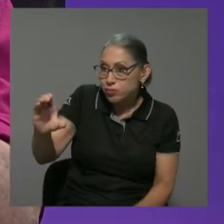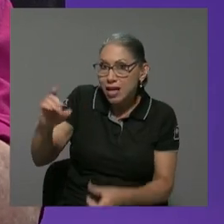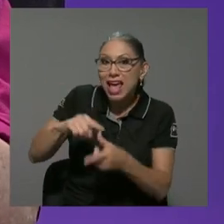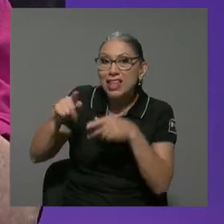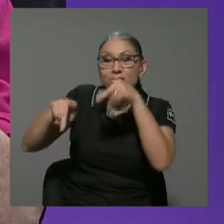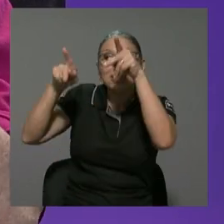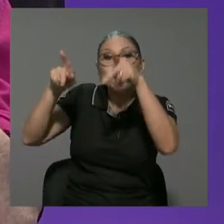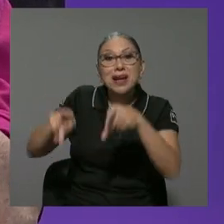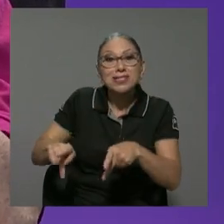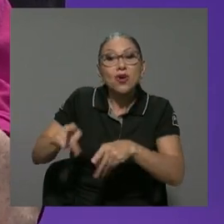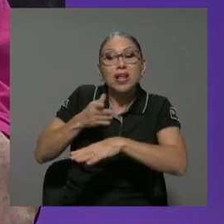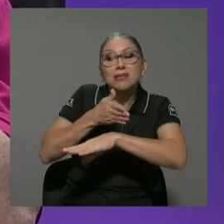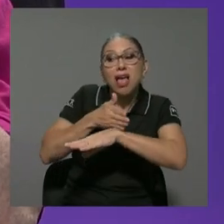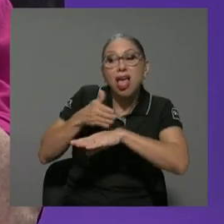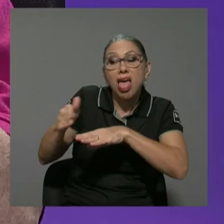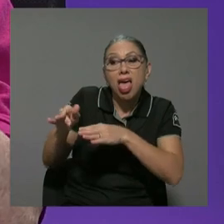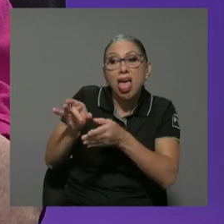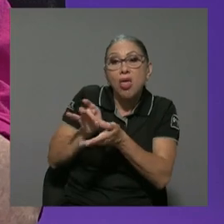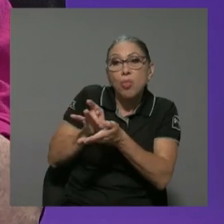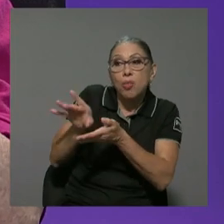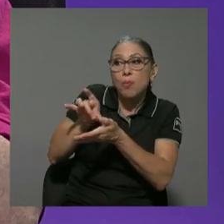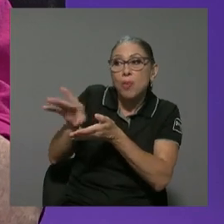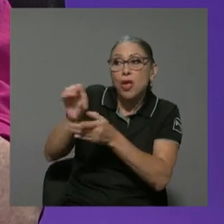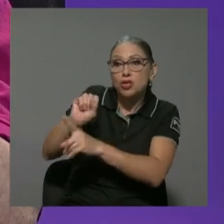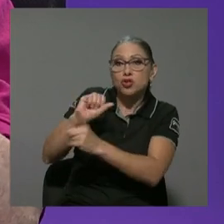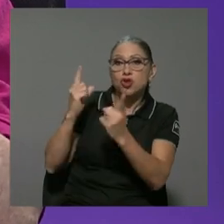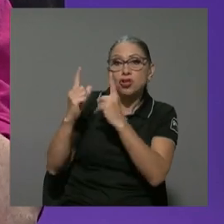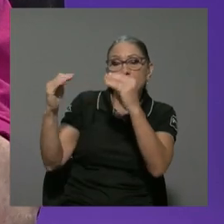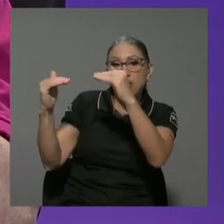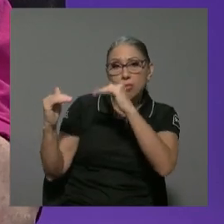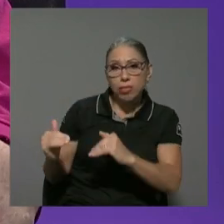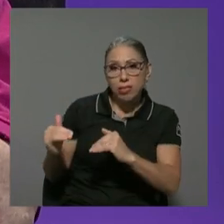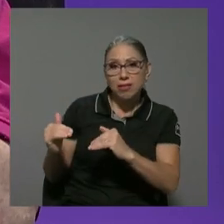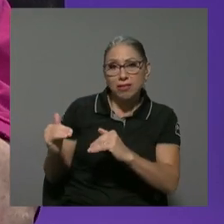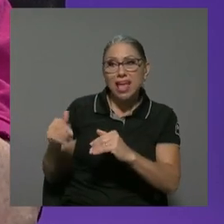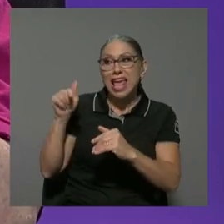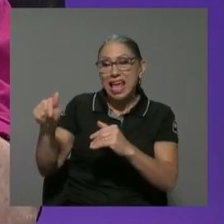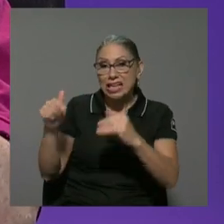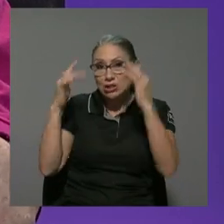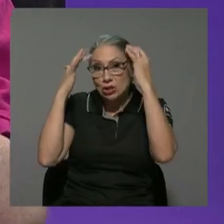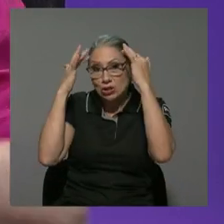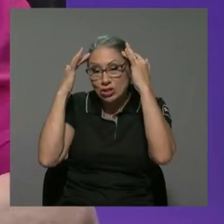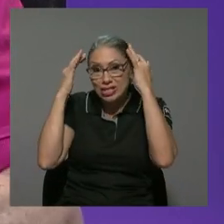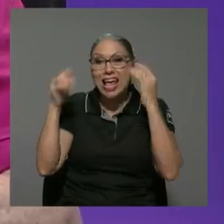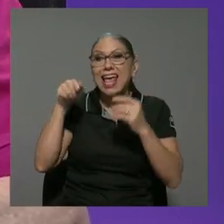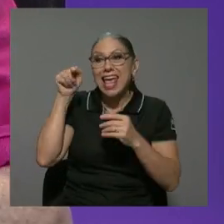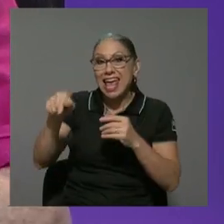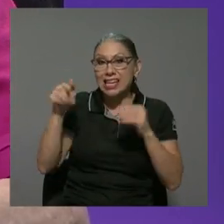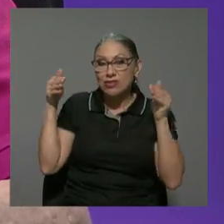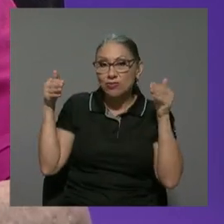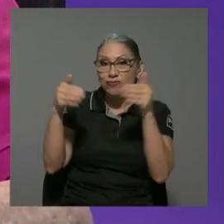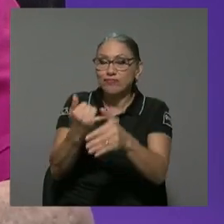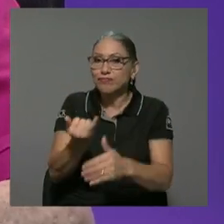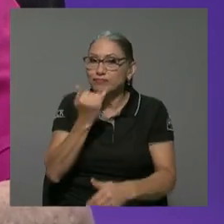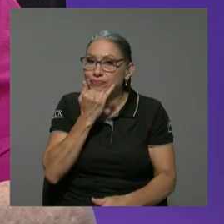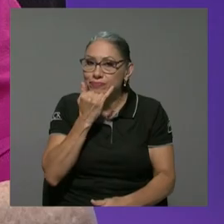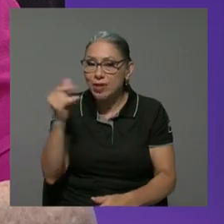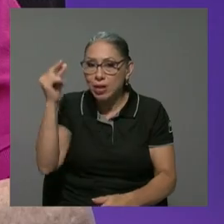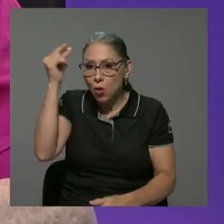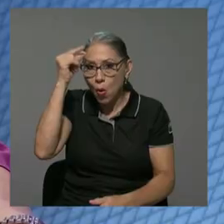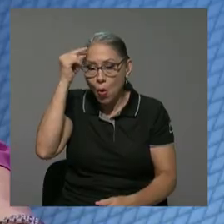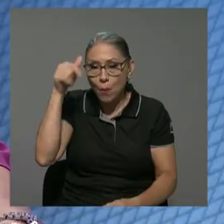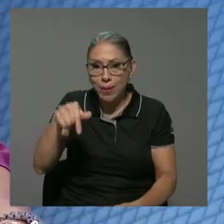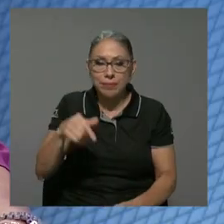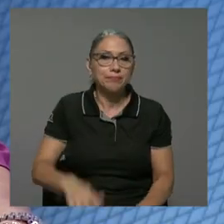empobrecer el país. Si la preocupación que tiene este gobierno es económica, está por el camino incorrecto. Totalmente. Doña Yamile. Sí, yo pienso